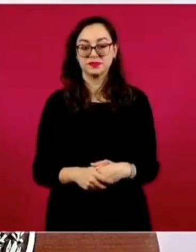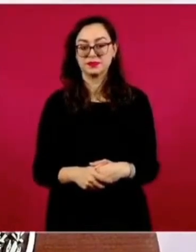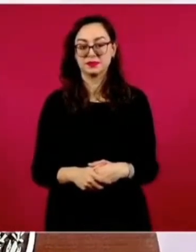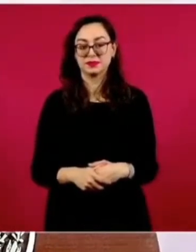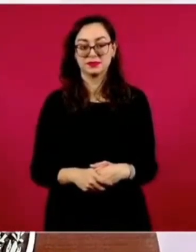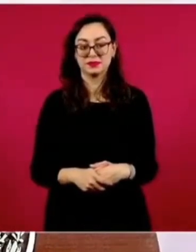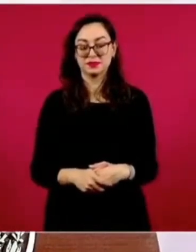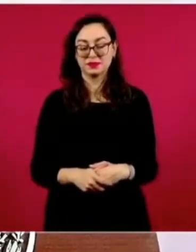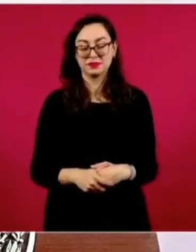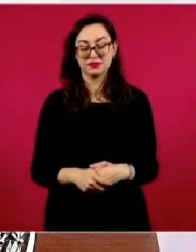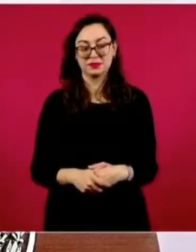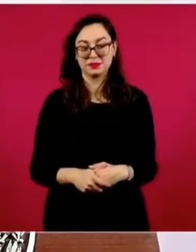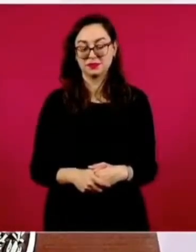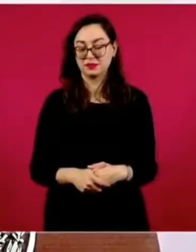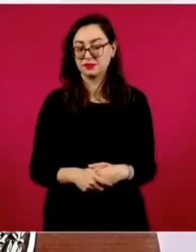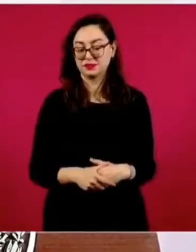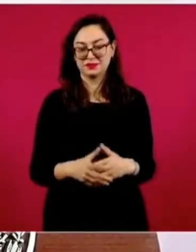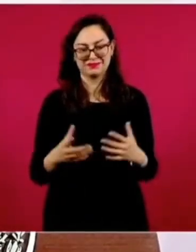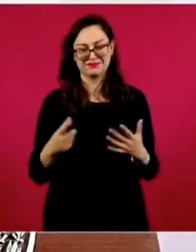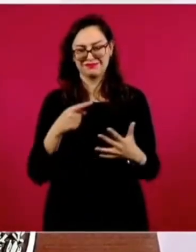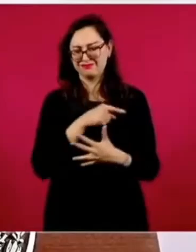tantas cosas que hicieron,